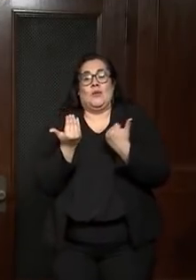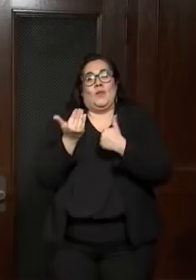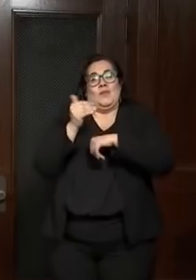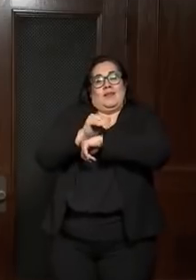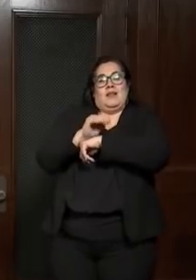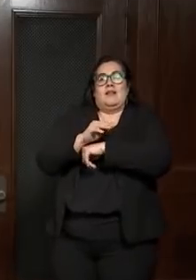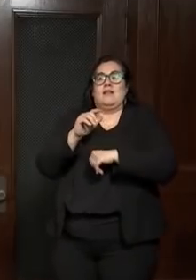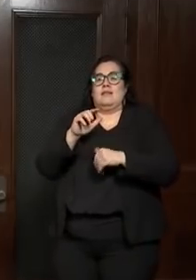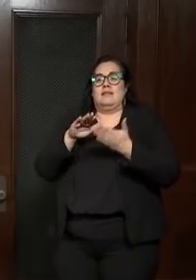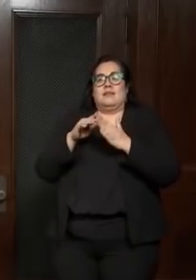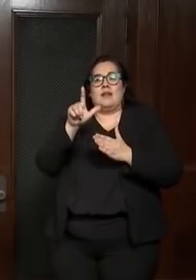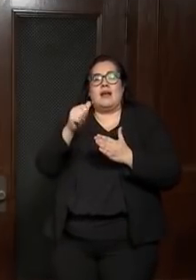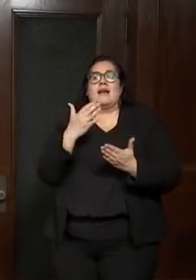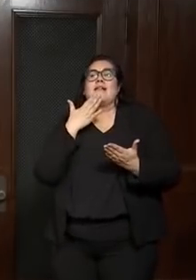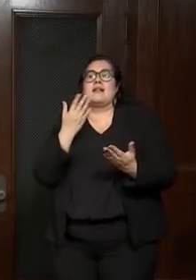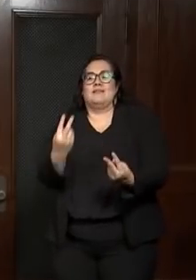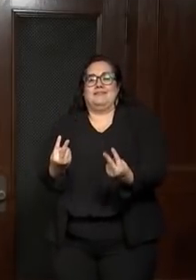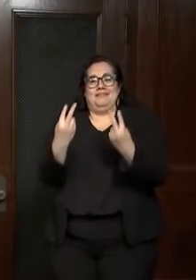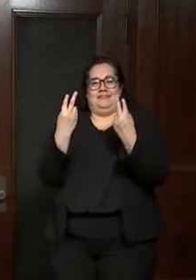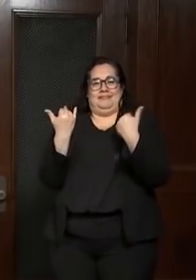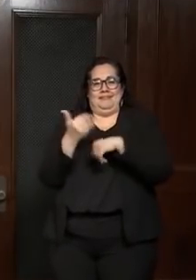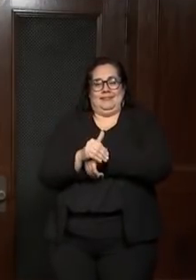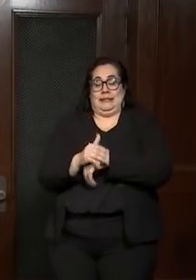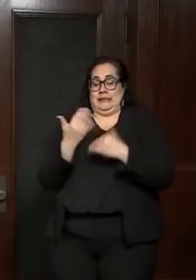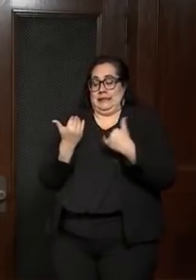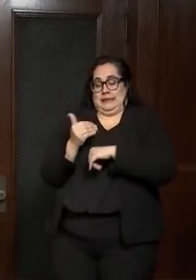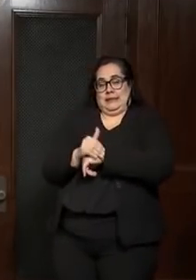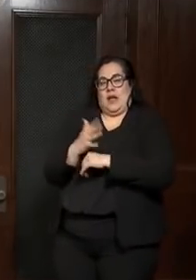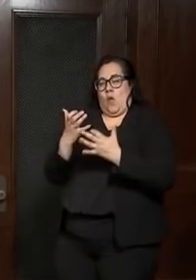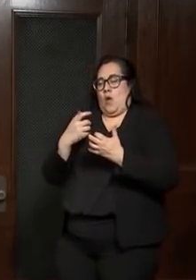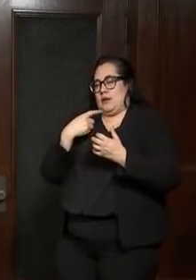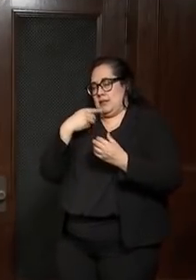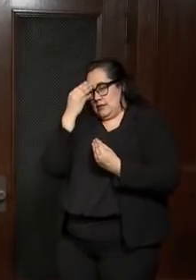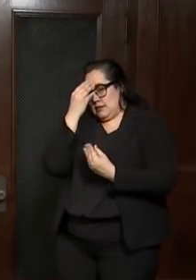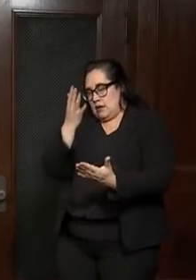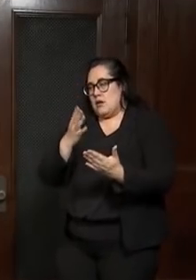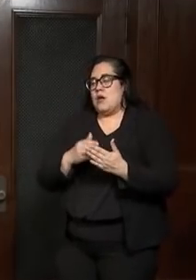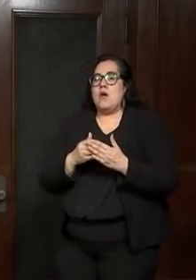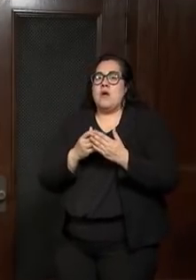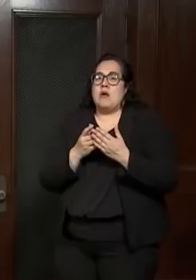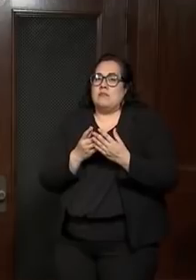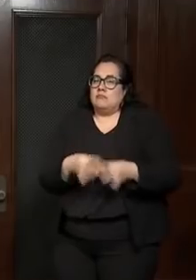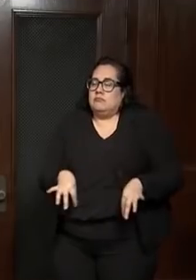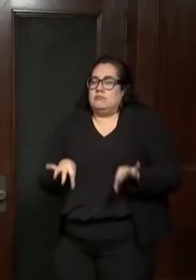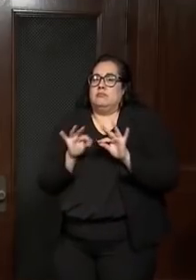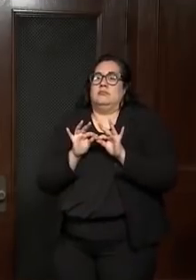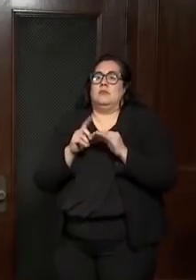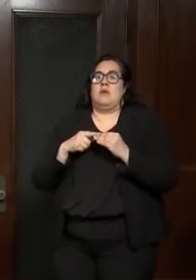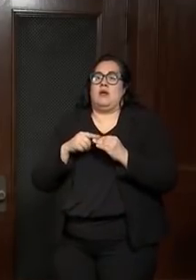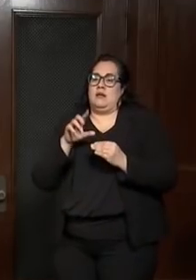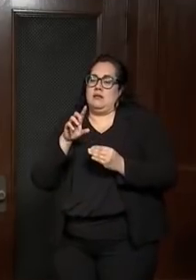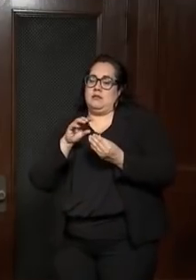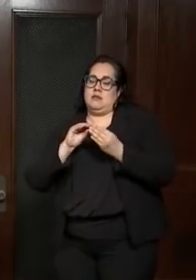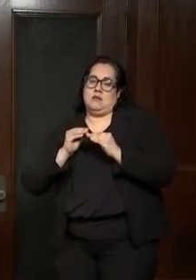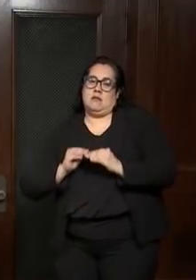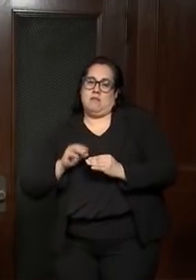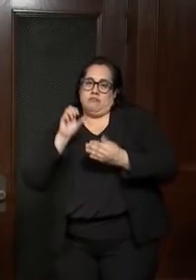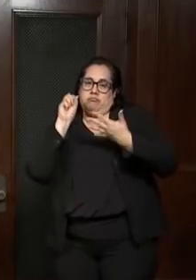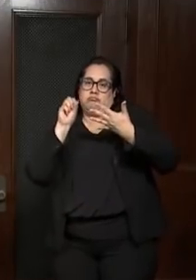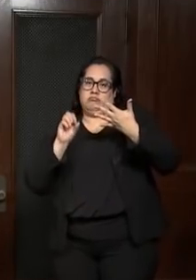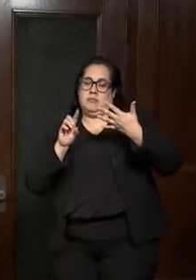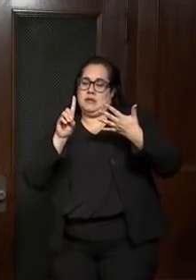venir. Esta noche quisiera hablarles sobre la importancia de los datos y